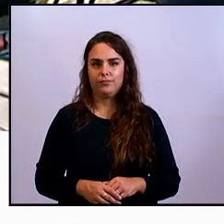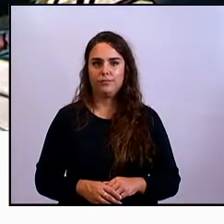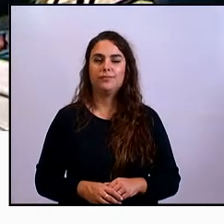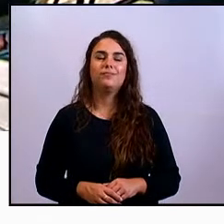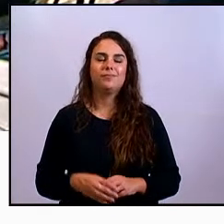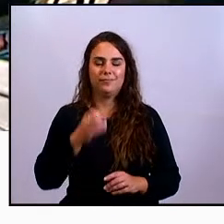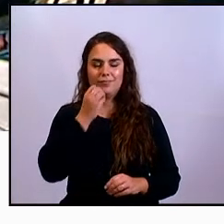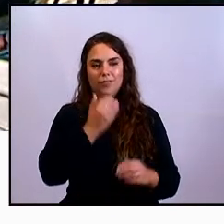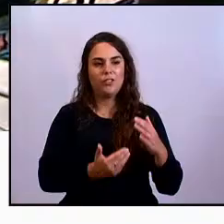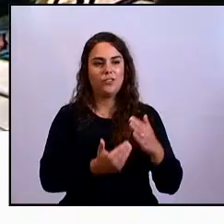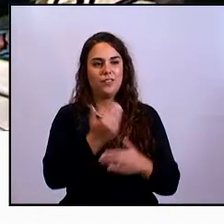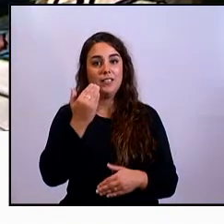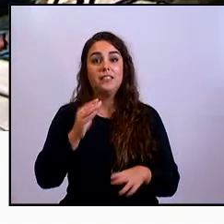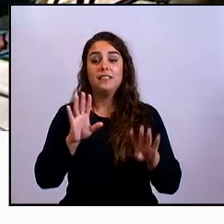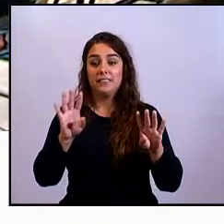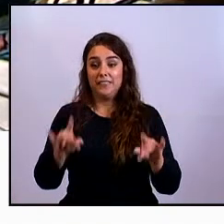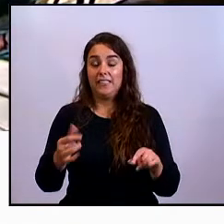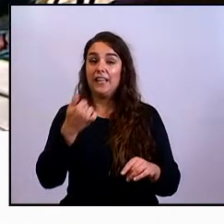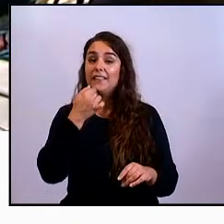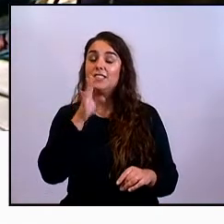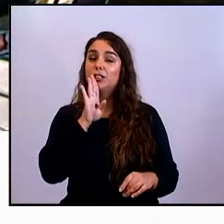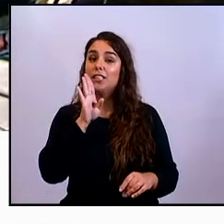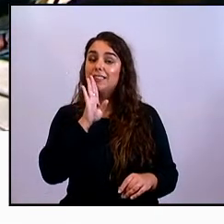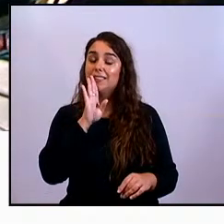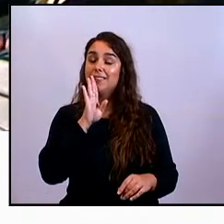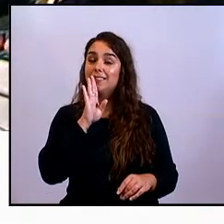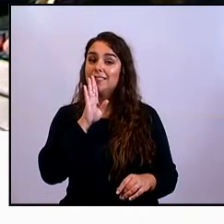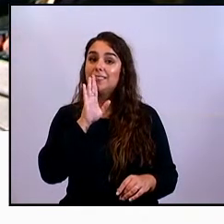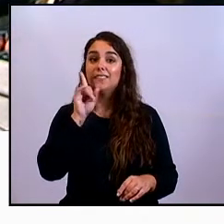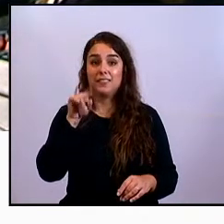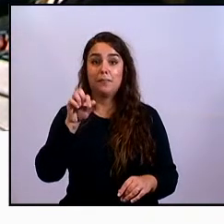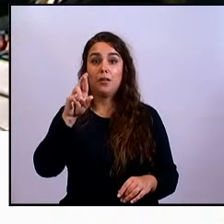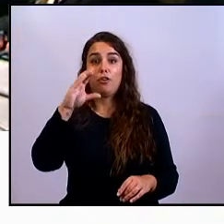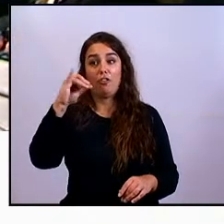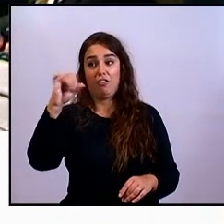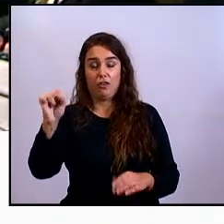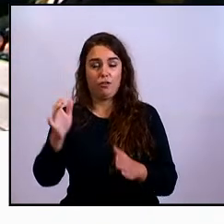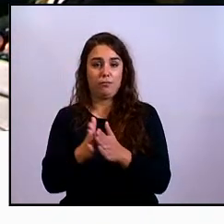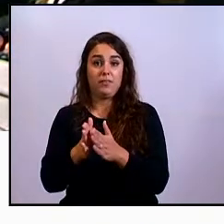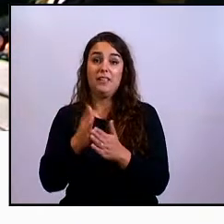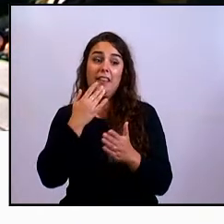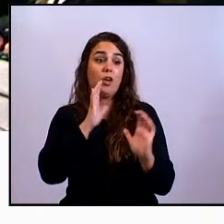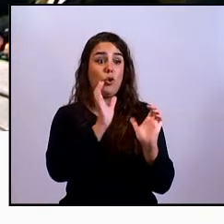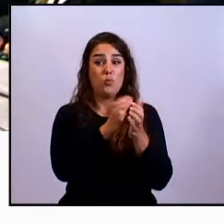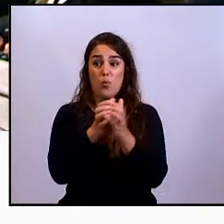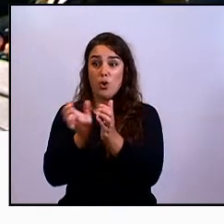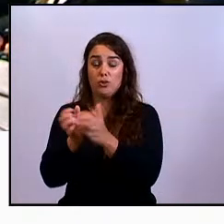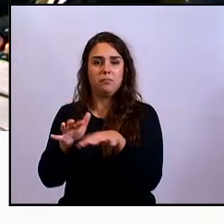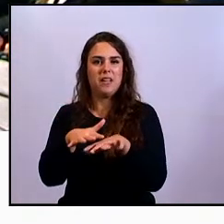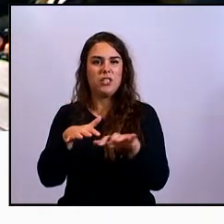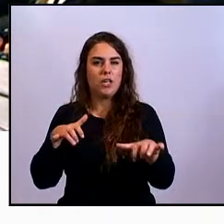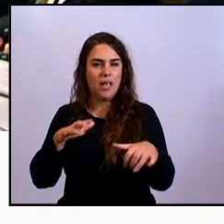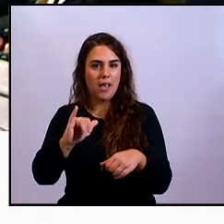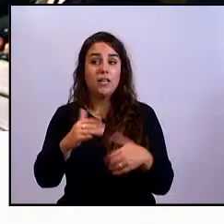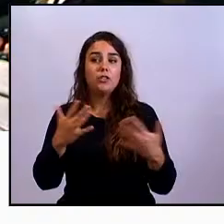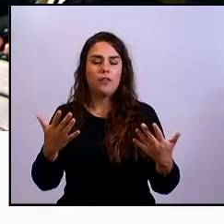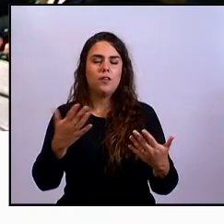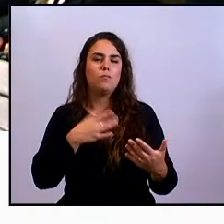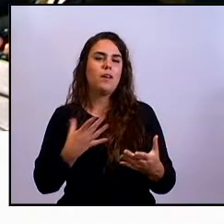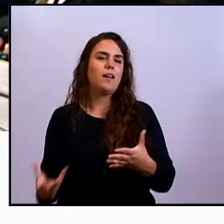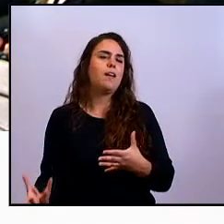Buenos días. Sí, como ha comentado y comentaba también Rocío, con los grupos que forman mayoría parlamentaria, ¿eso significa que han